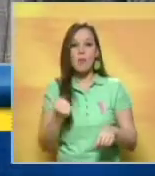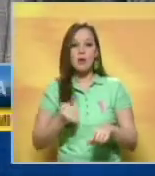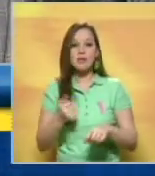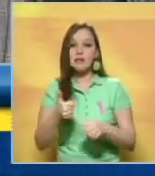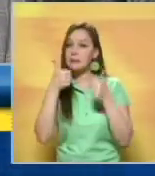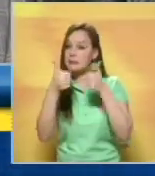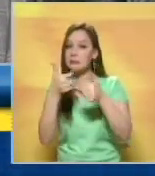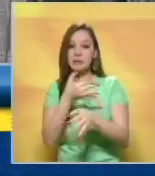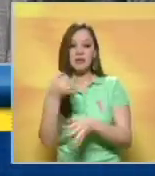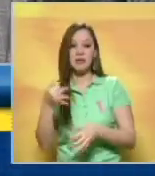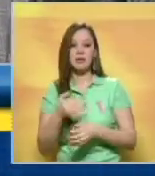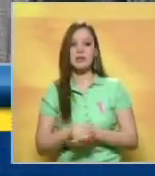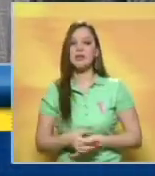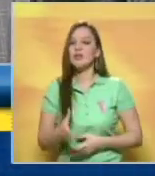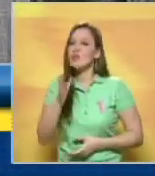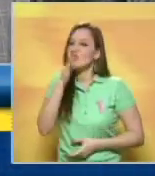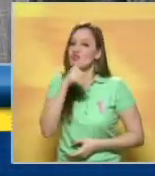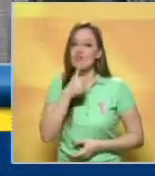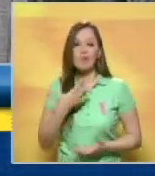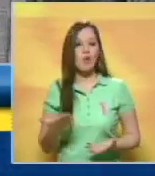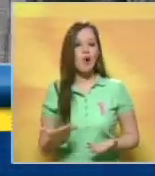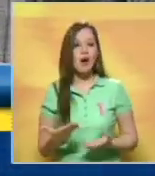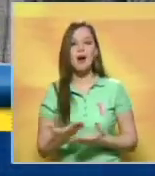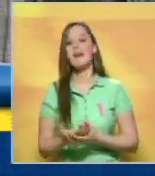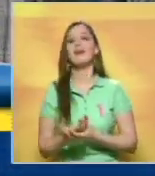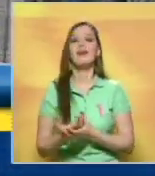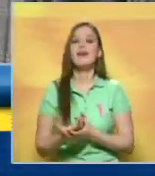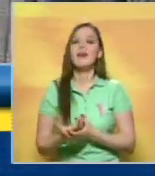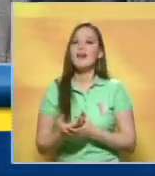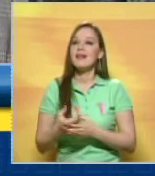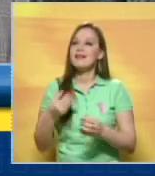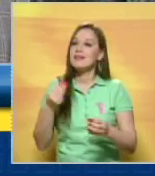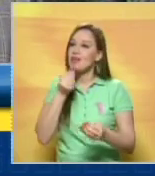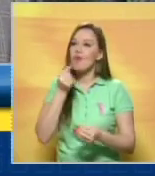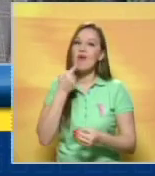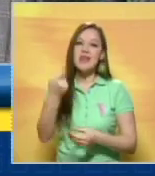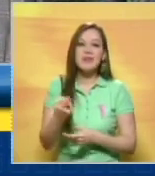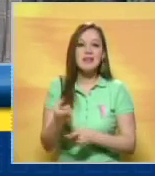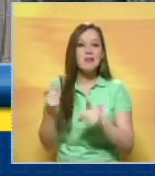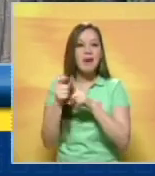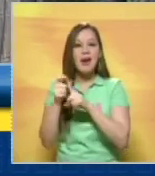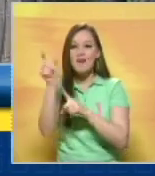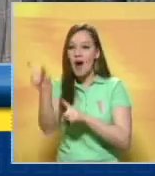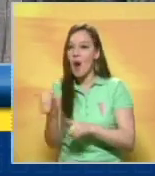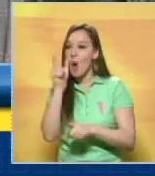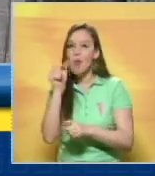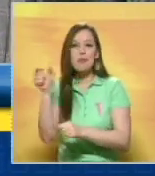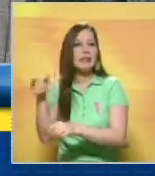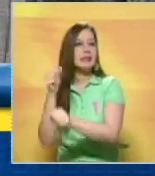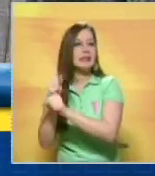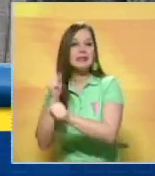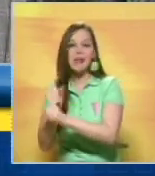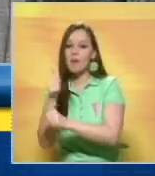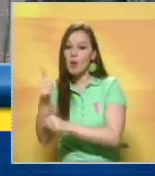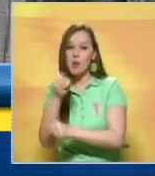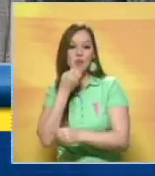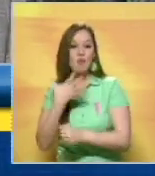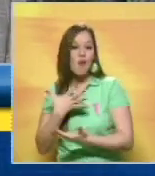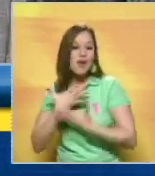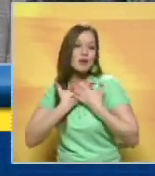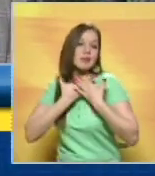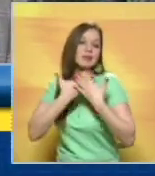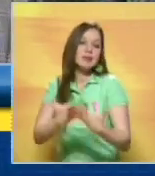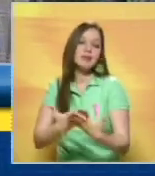palabras como describir la inmensa bondad que él irradiaba al resto de sus compañeros. Ha sido una